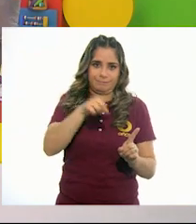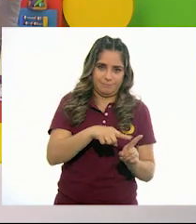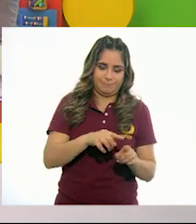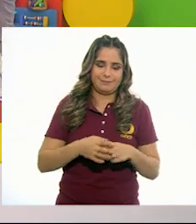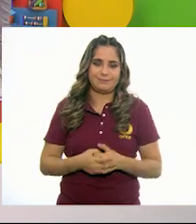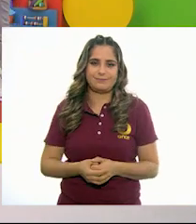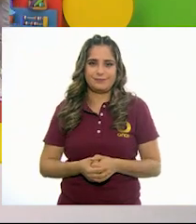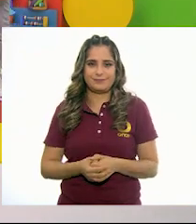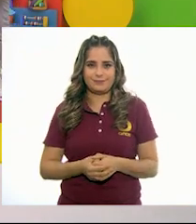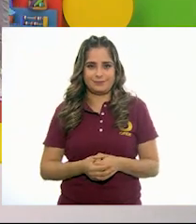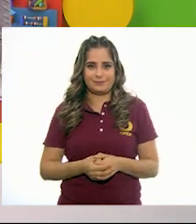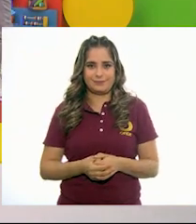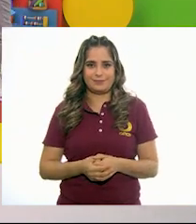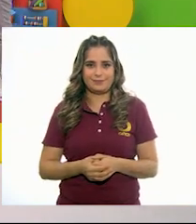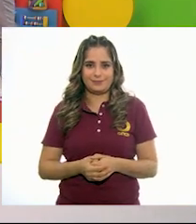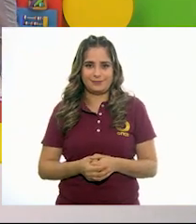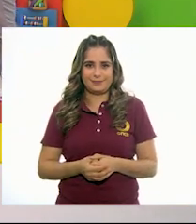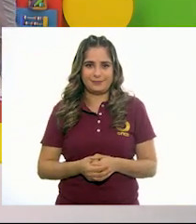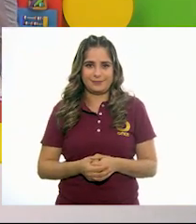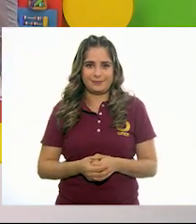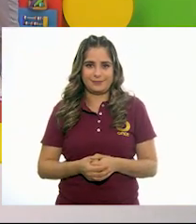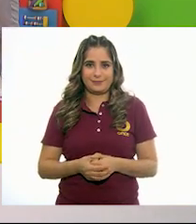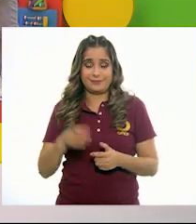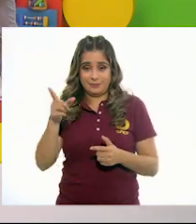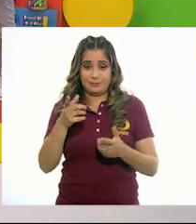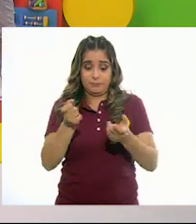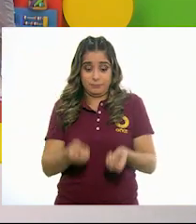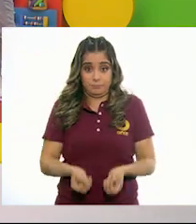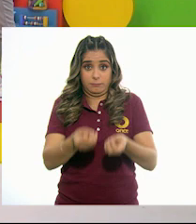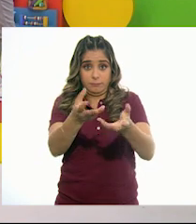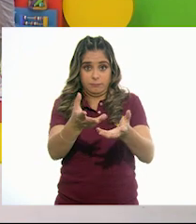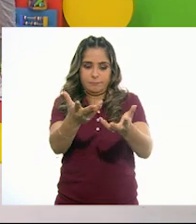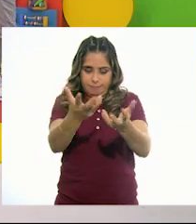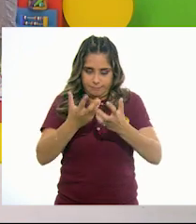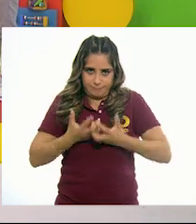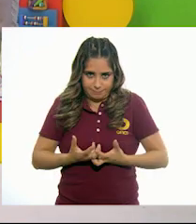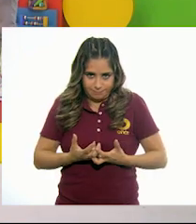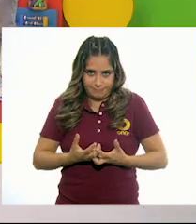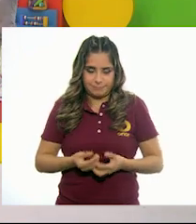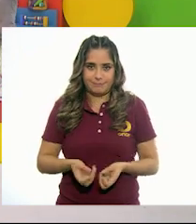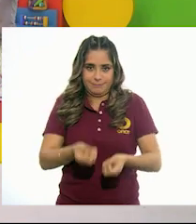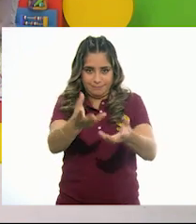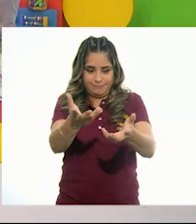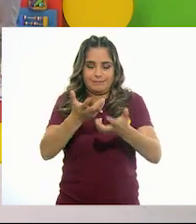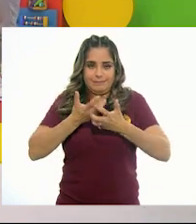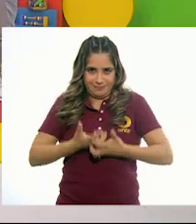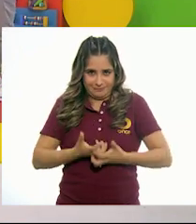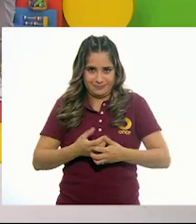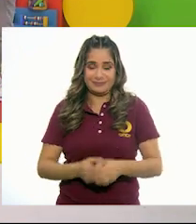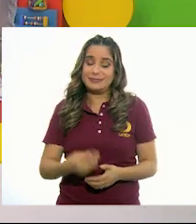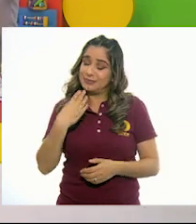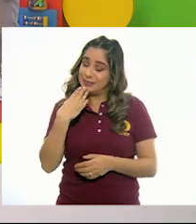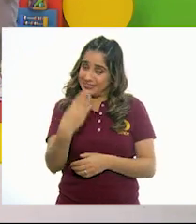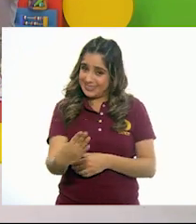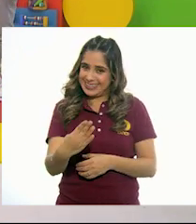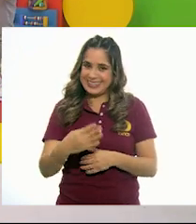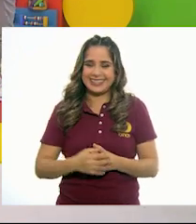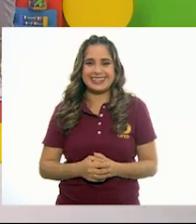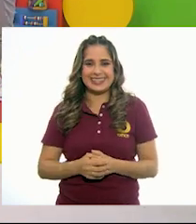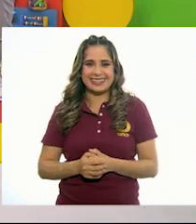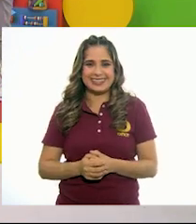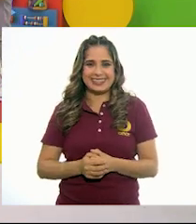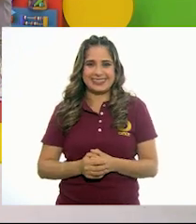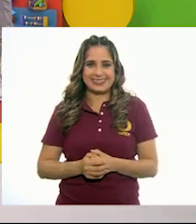Lo lanzo. Te lanzo y cachas. ¡Uy! Te lanzo y cachas. Muy bien, buen trabajo. Este va a